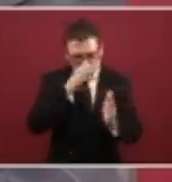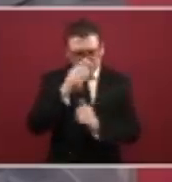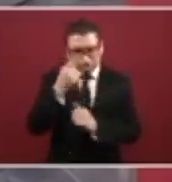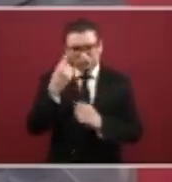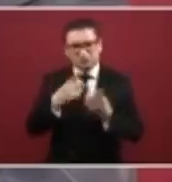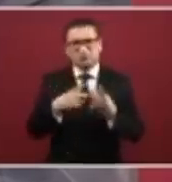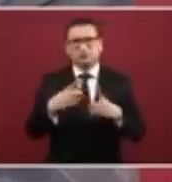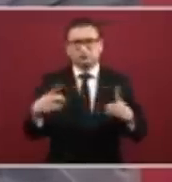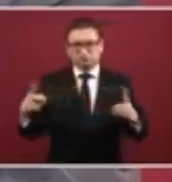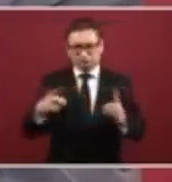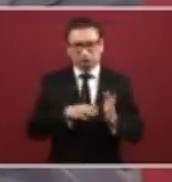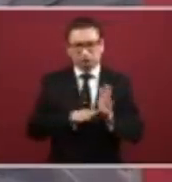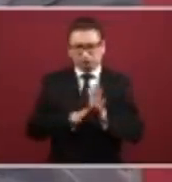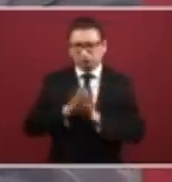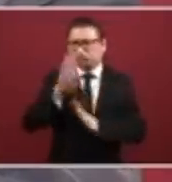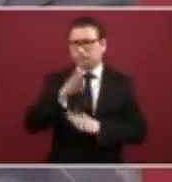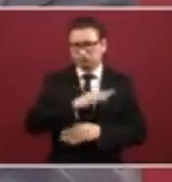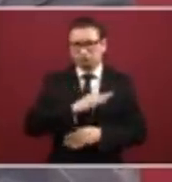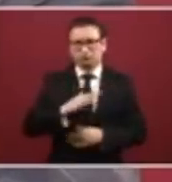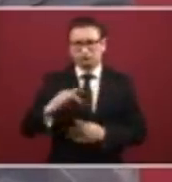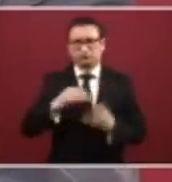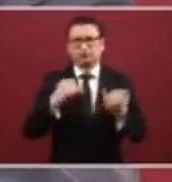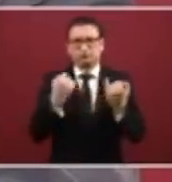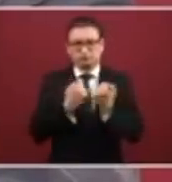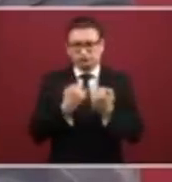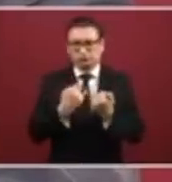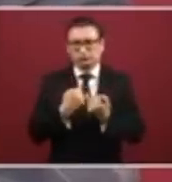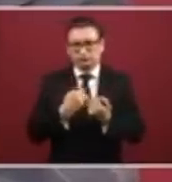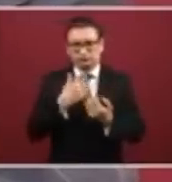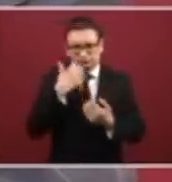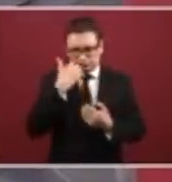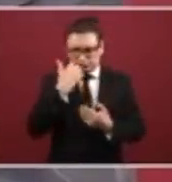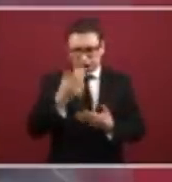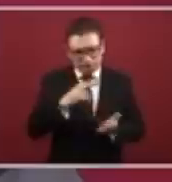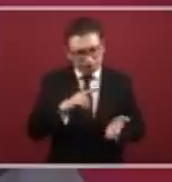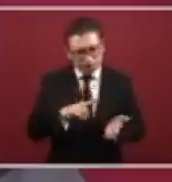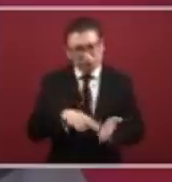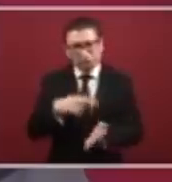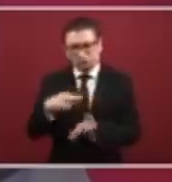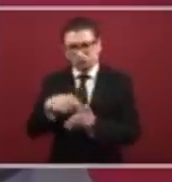al mismo tiempo el que se firme el Tratado de Libre Comercio,